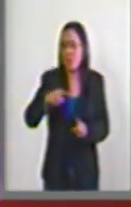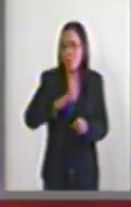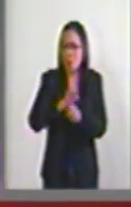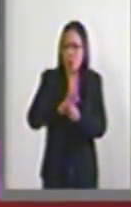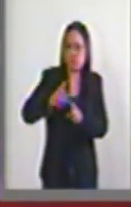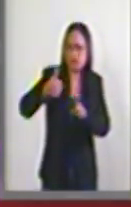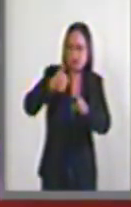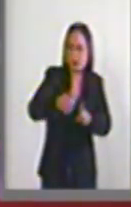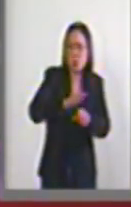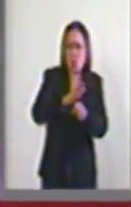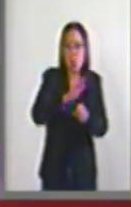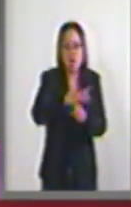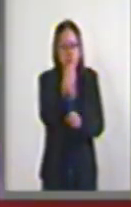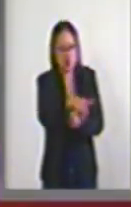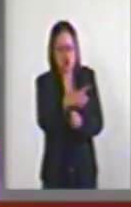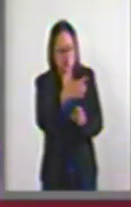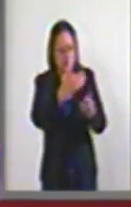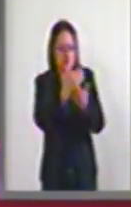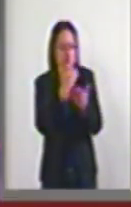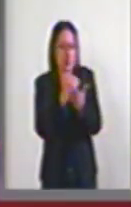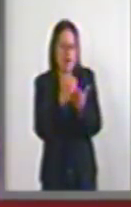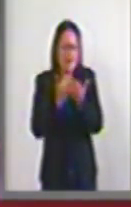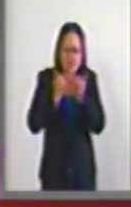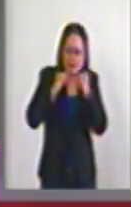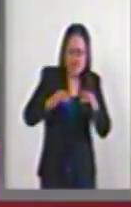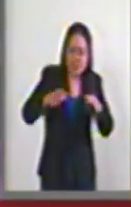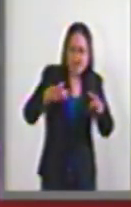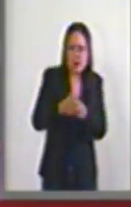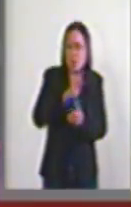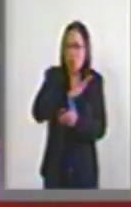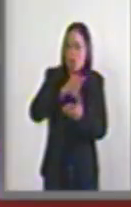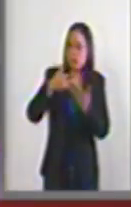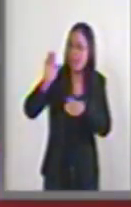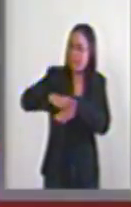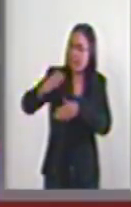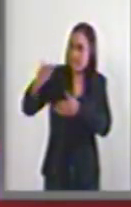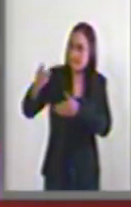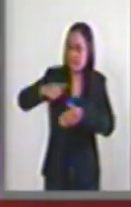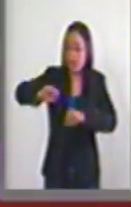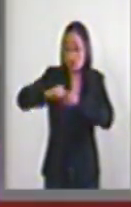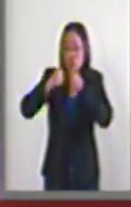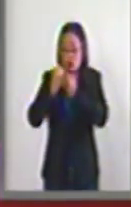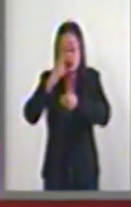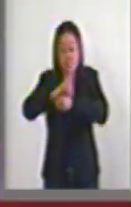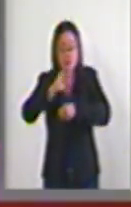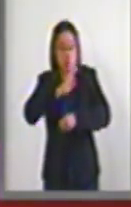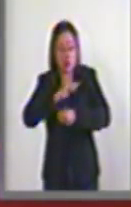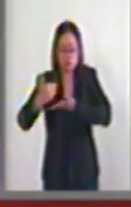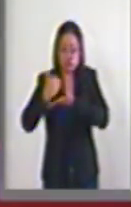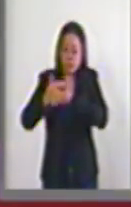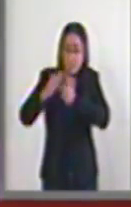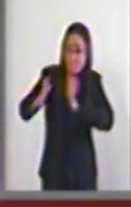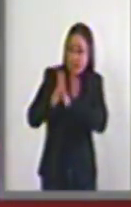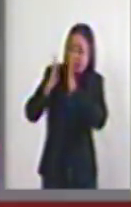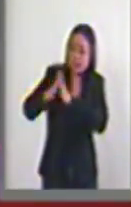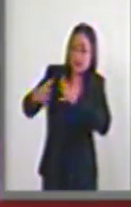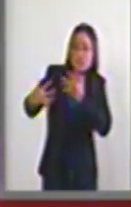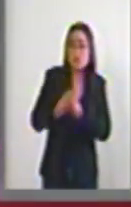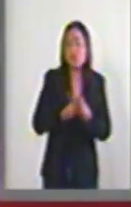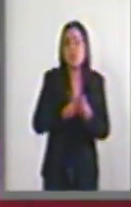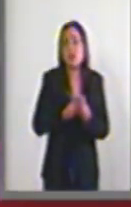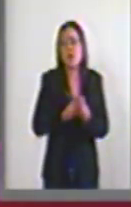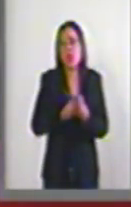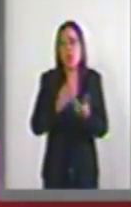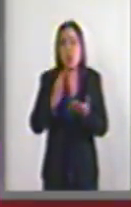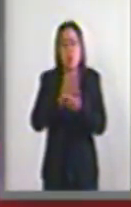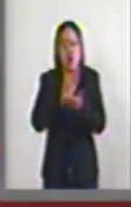personalidad jurídica y patrimonio propio, con total apertura a la participación de la sociedad civil y ajena a las